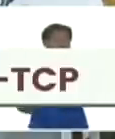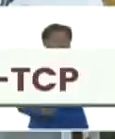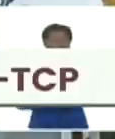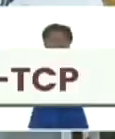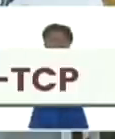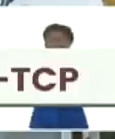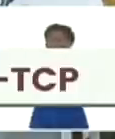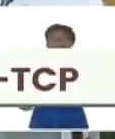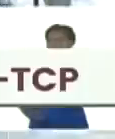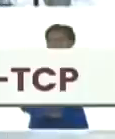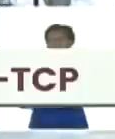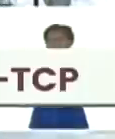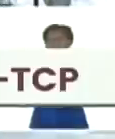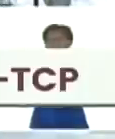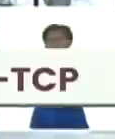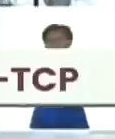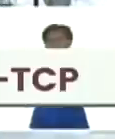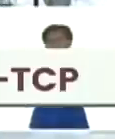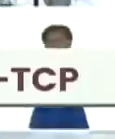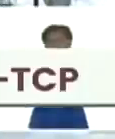desde invasiones,